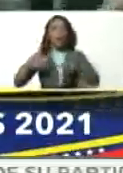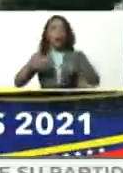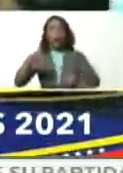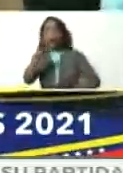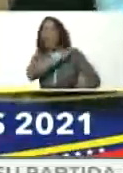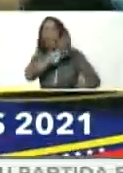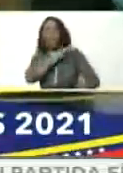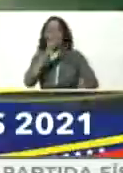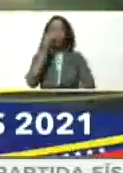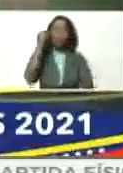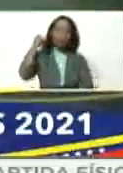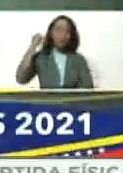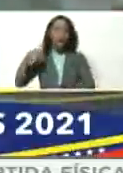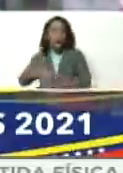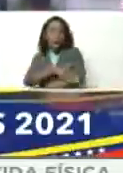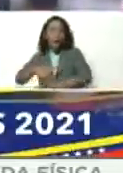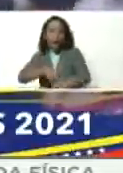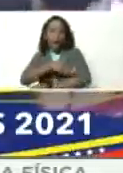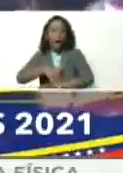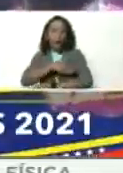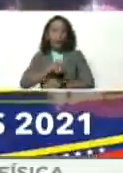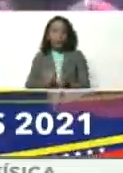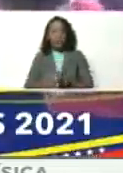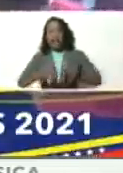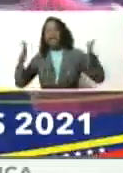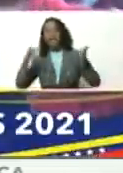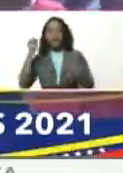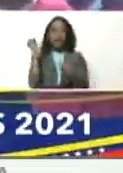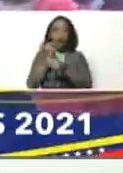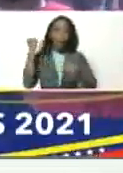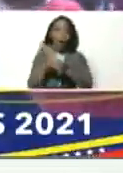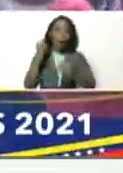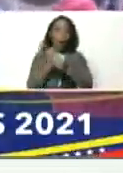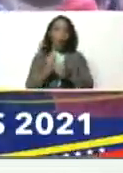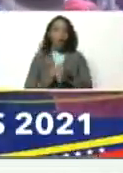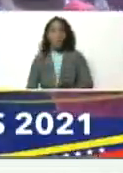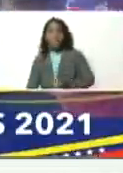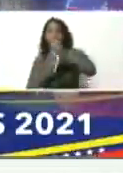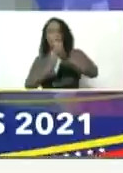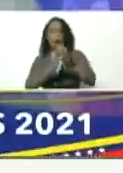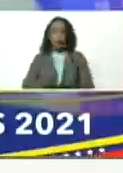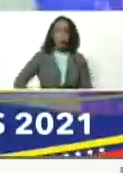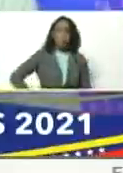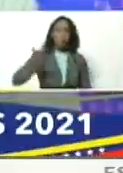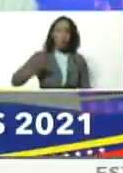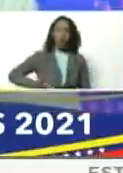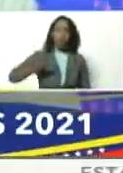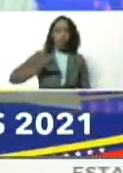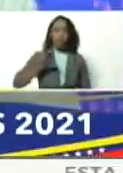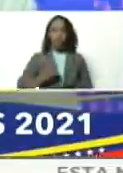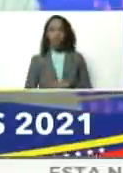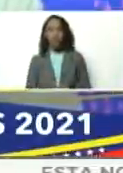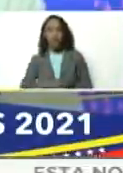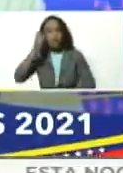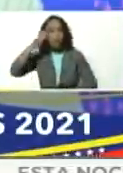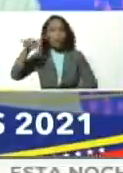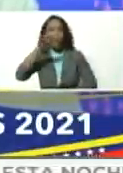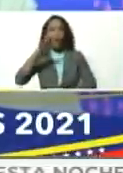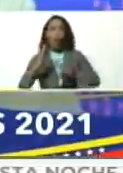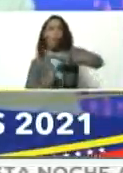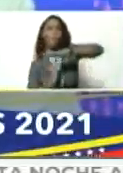jefas de calle. Tremendo trabajo que hacen. Liderazgo genuino del pueblo en las